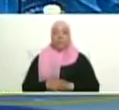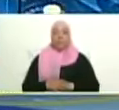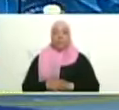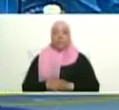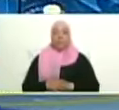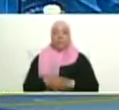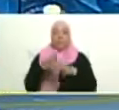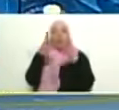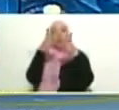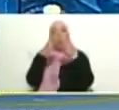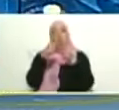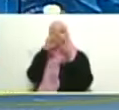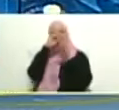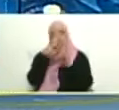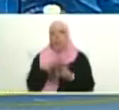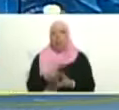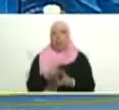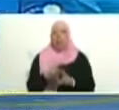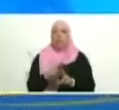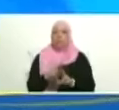Son números respetables.